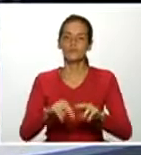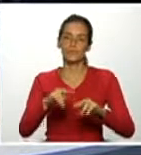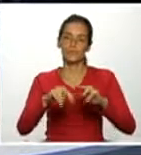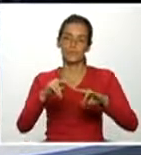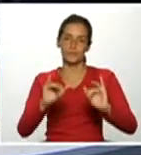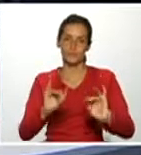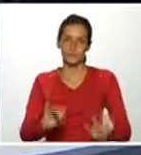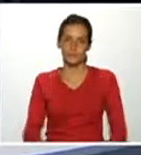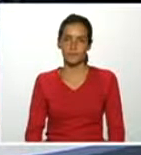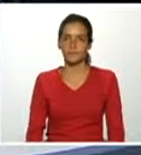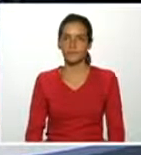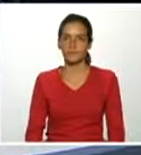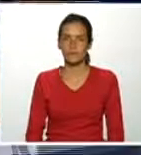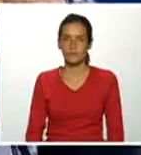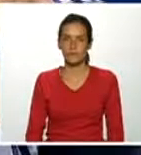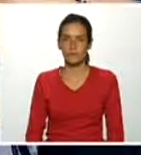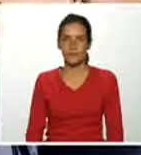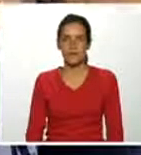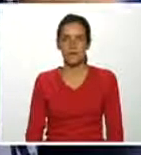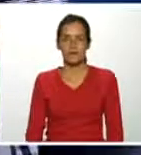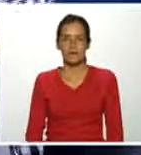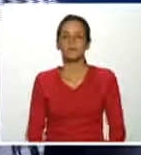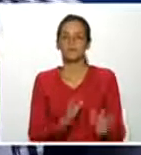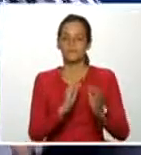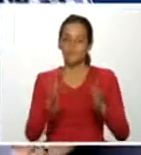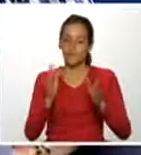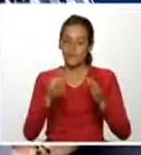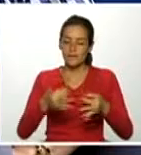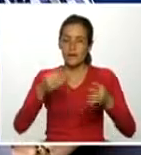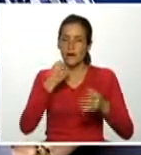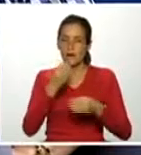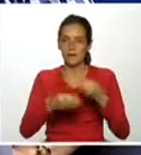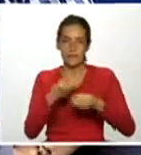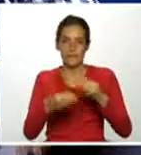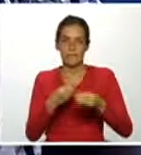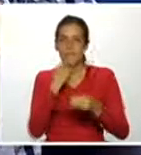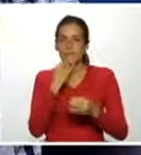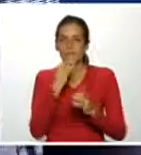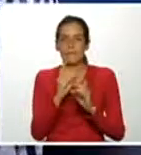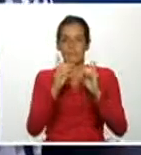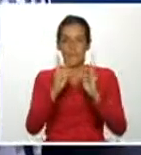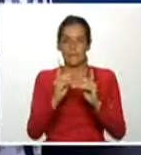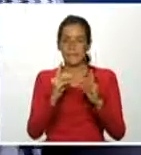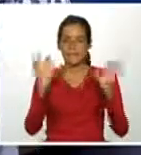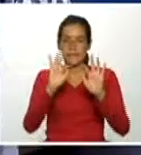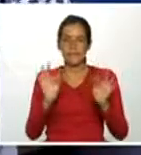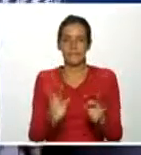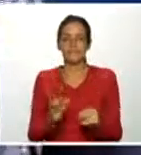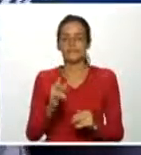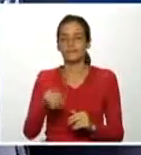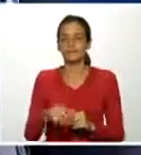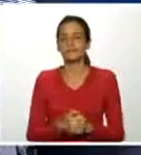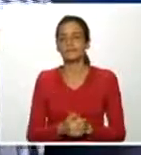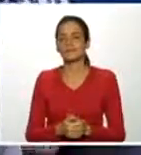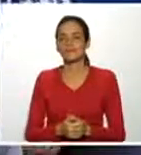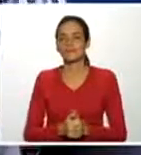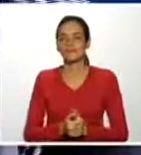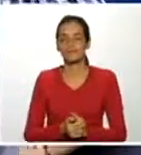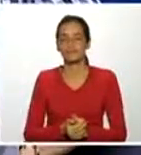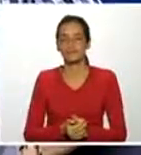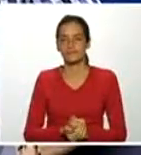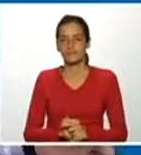construyendo. Pero necesitamos formarlo, necesitamos organizarlo, necesitamos definir nuestros modelos productivos para ponerlos al servicio